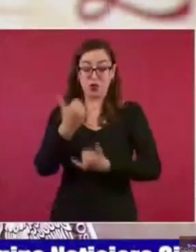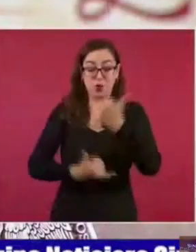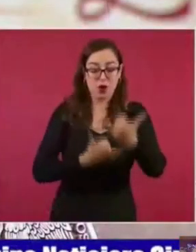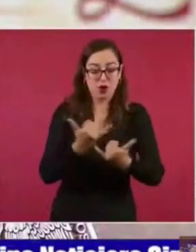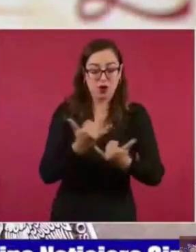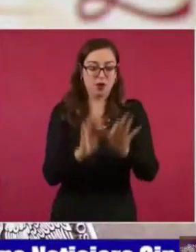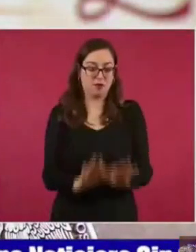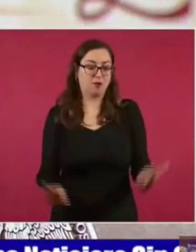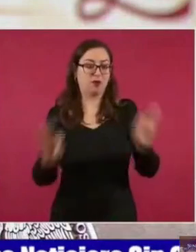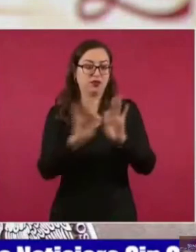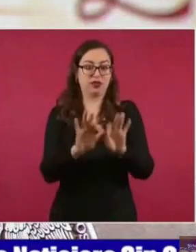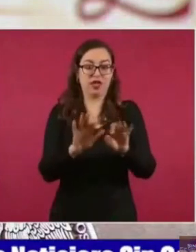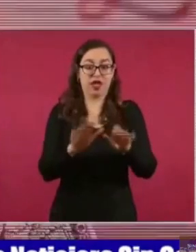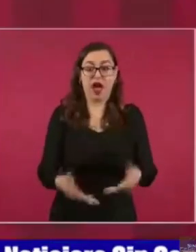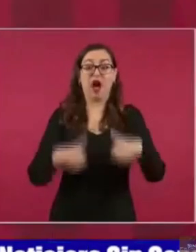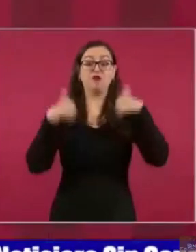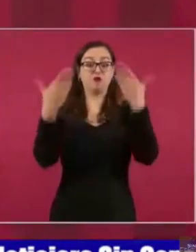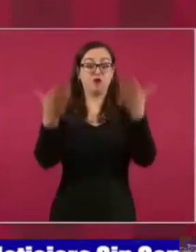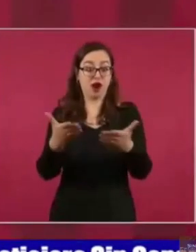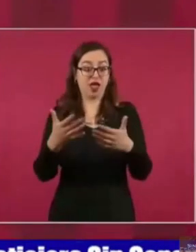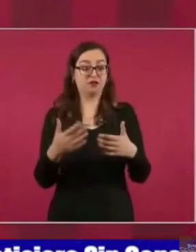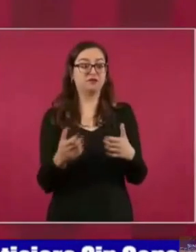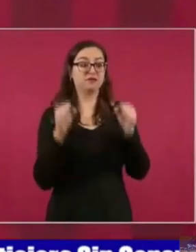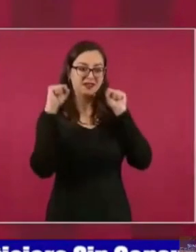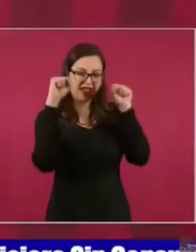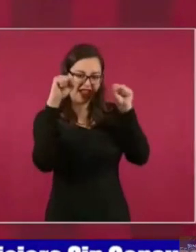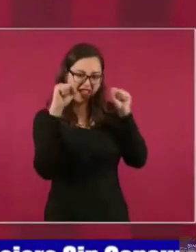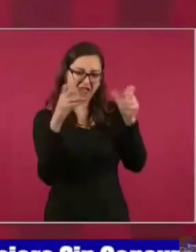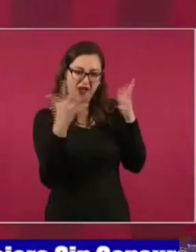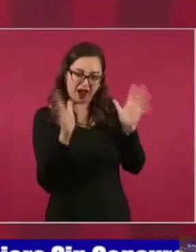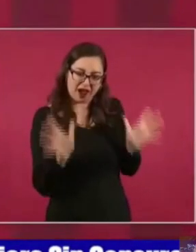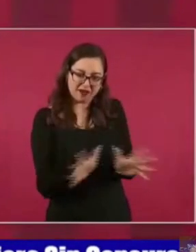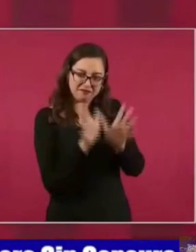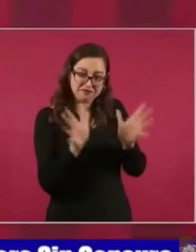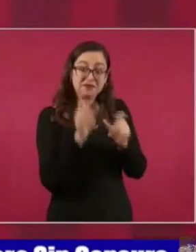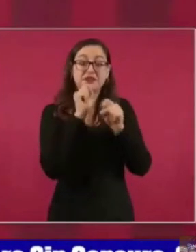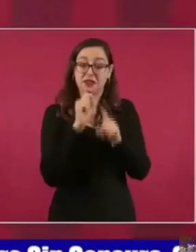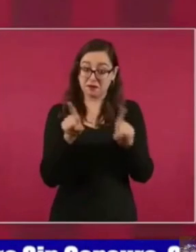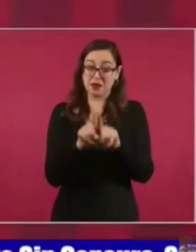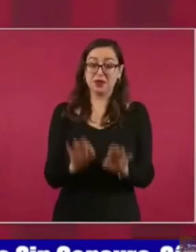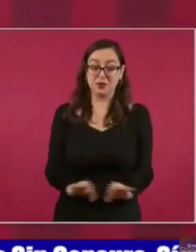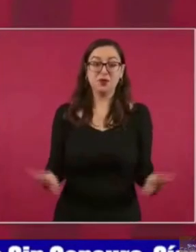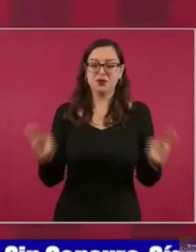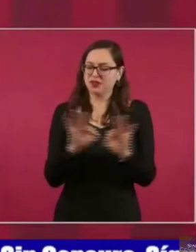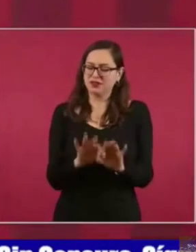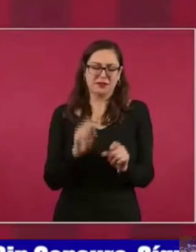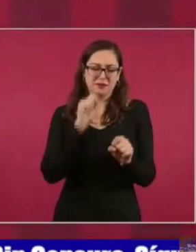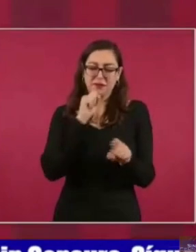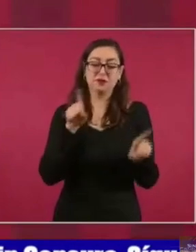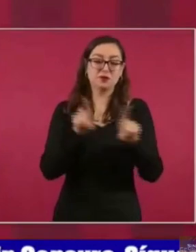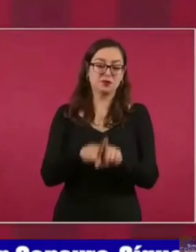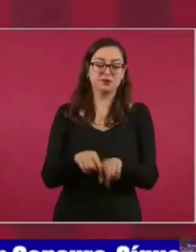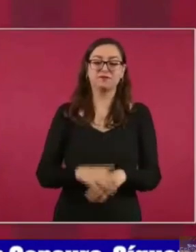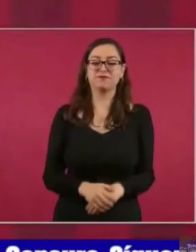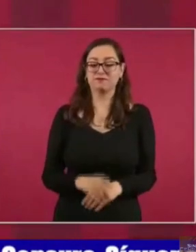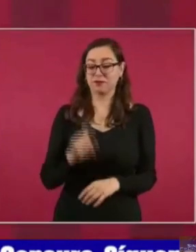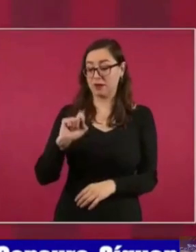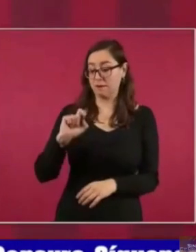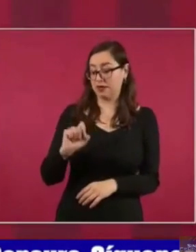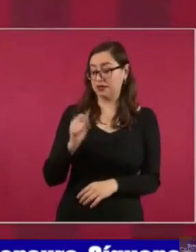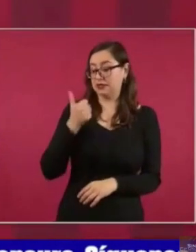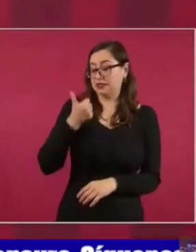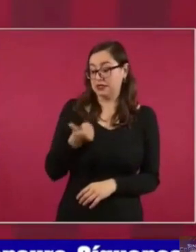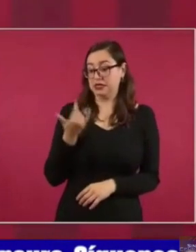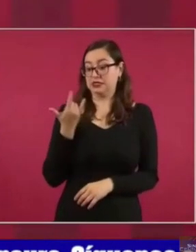presidente. Yo de verdad pienso así como, si tienes toda esta evidencia, ¿no? De todo esto que mencionó, la carta, el que se va de